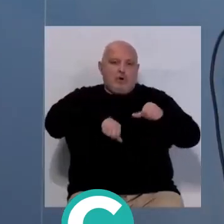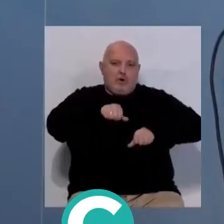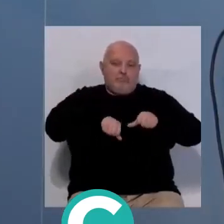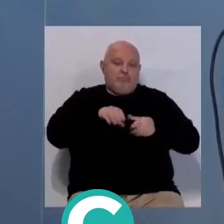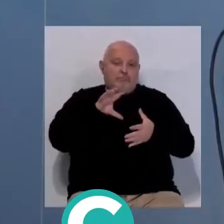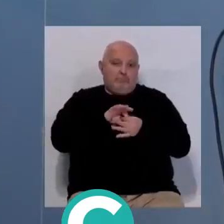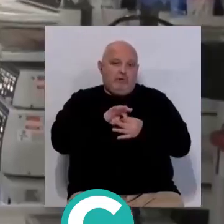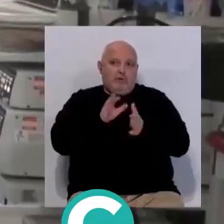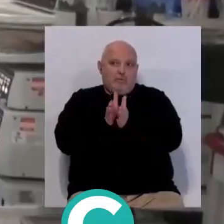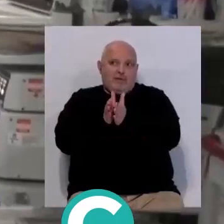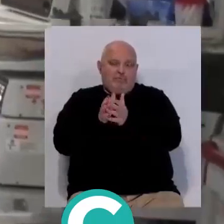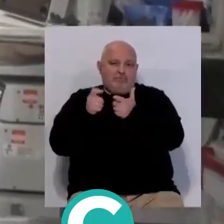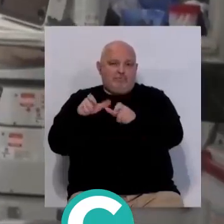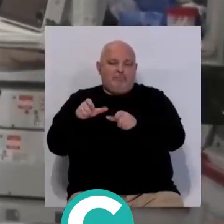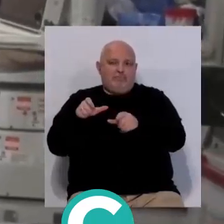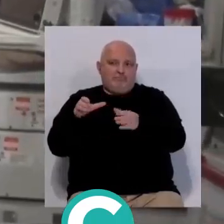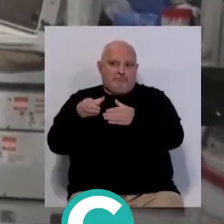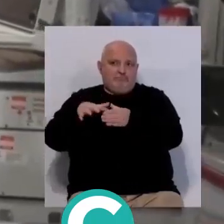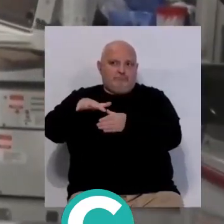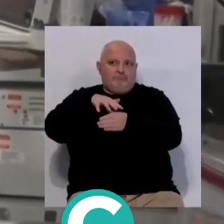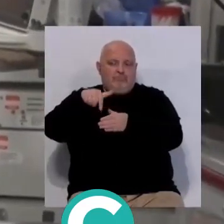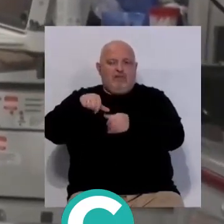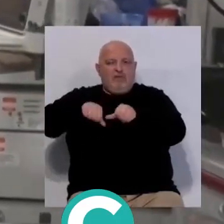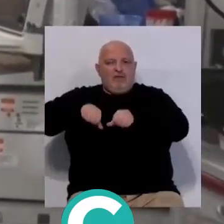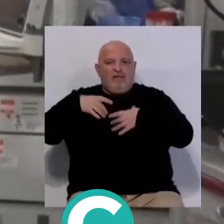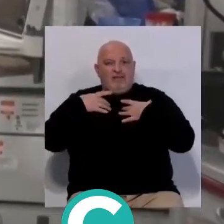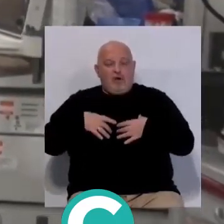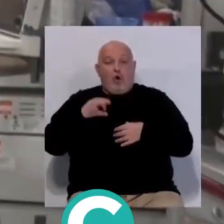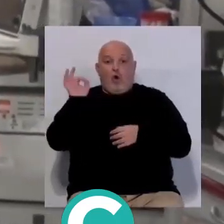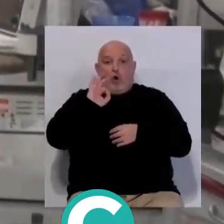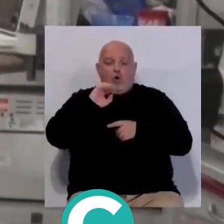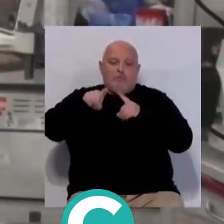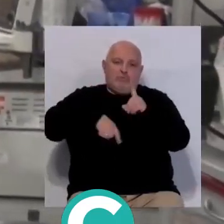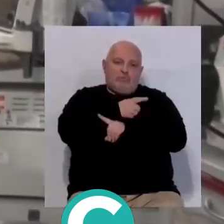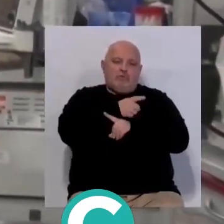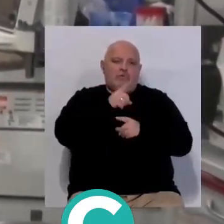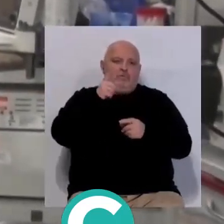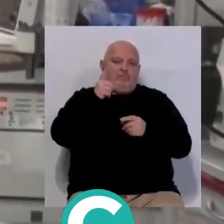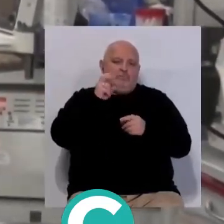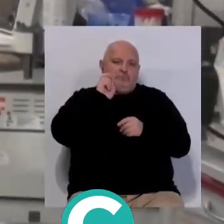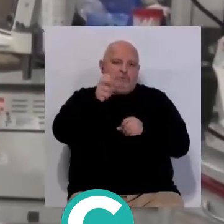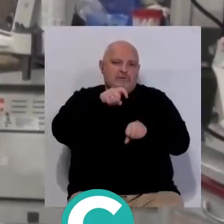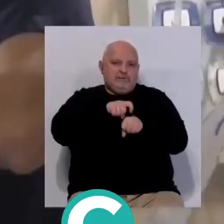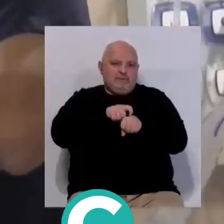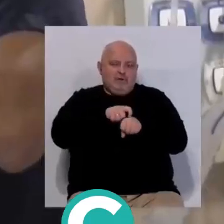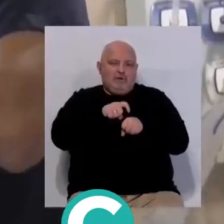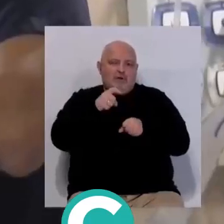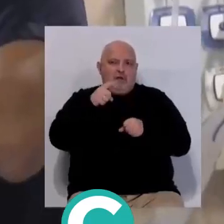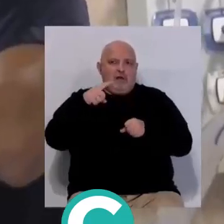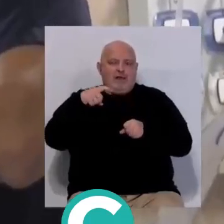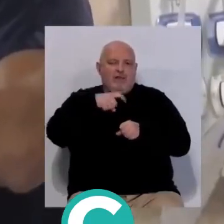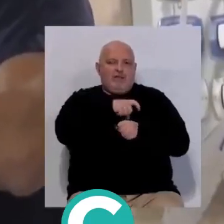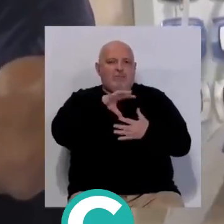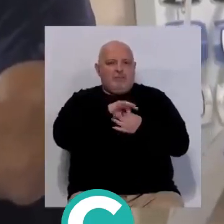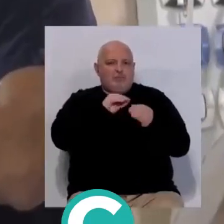en este caso con los compañeros de la unidad, que sería la cirugía torácica, o bien para tratamientos sistémicos del tipo de la